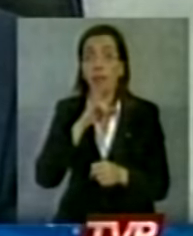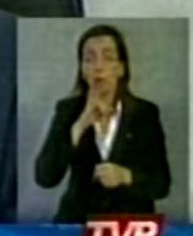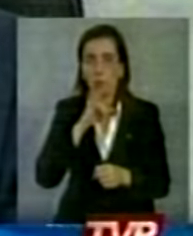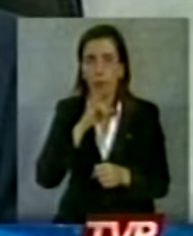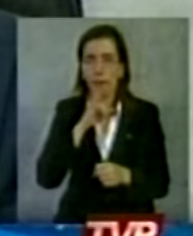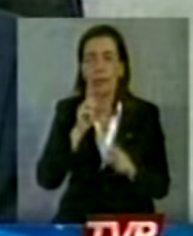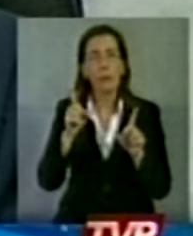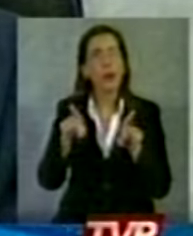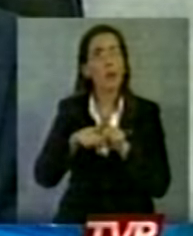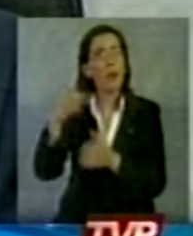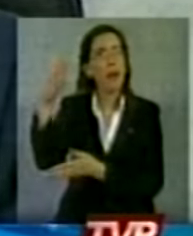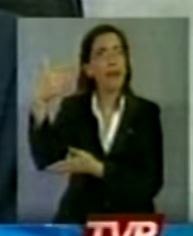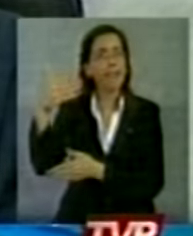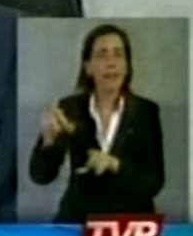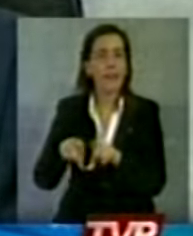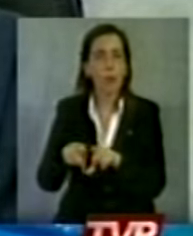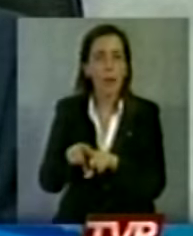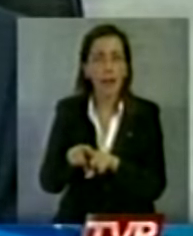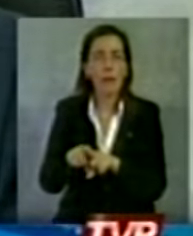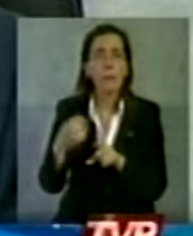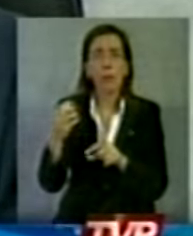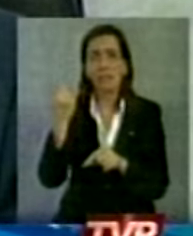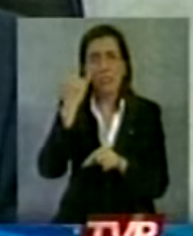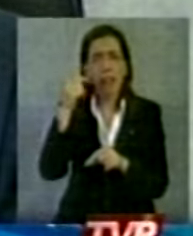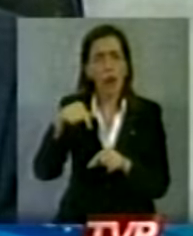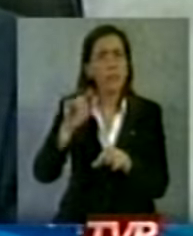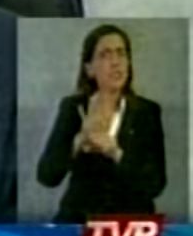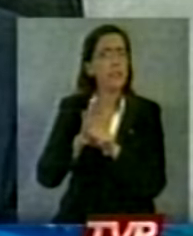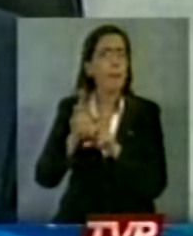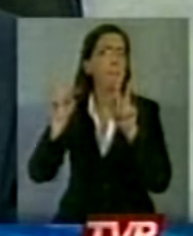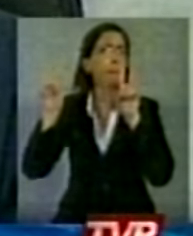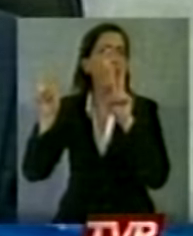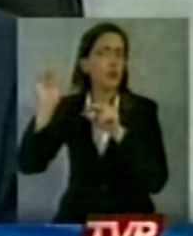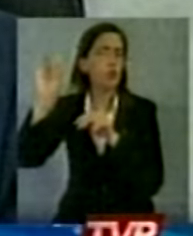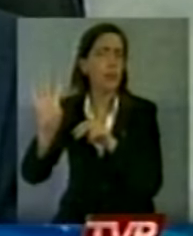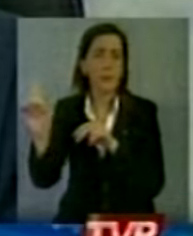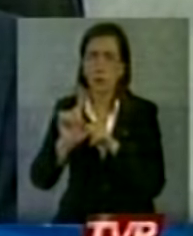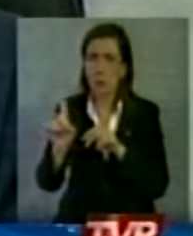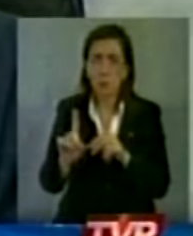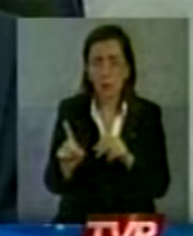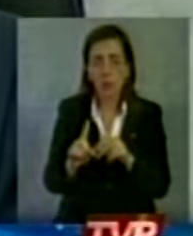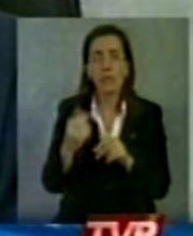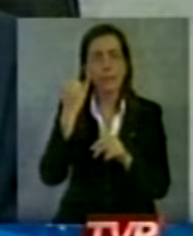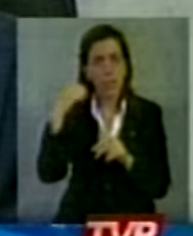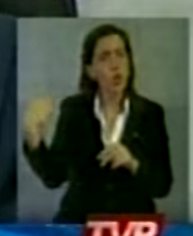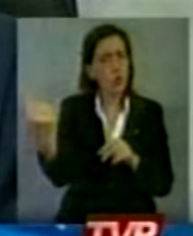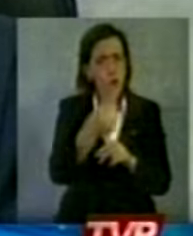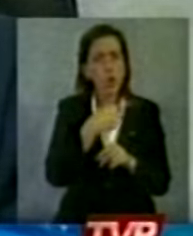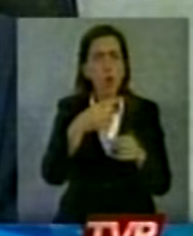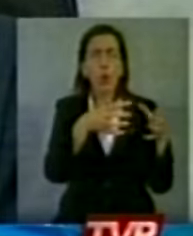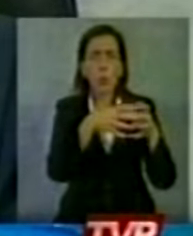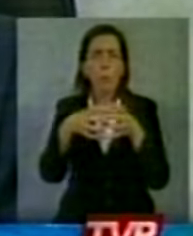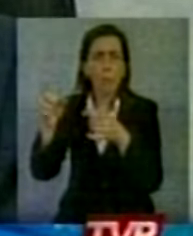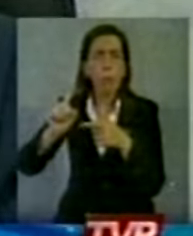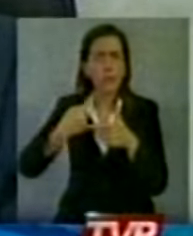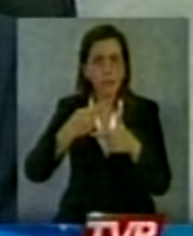Esa bandera de la justicia social que hoy ya no tiene pertenencia partidaria, ha sido asumida por casi todas las